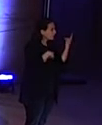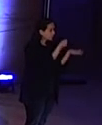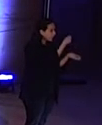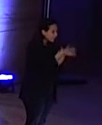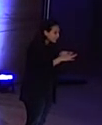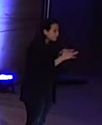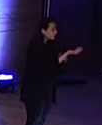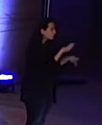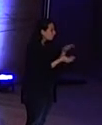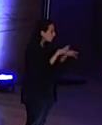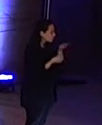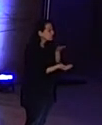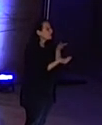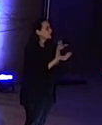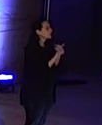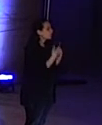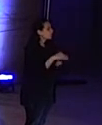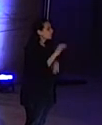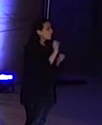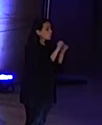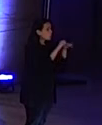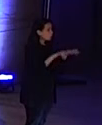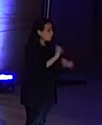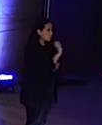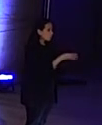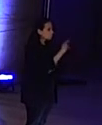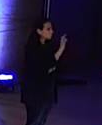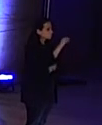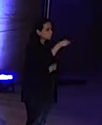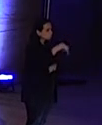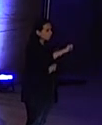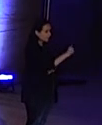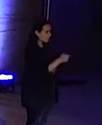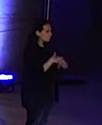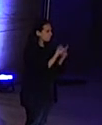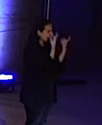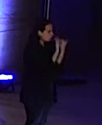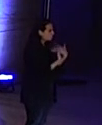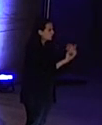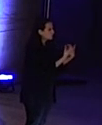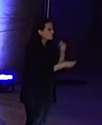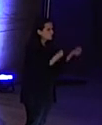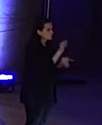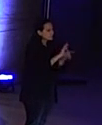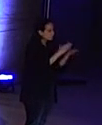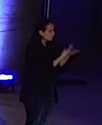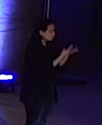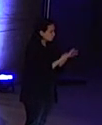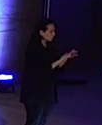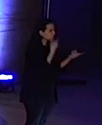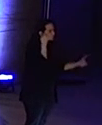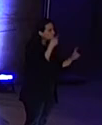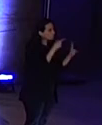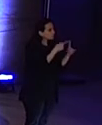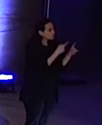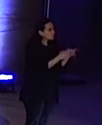gratuitas, cooperativas y voluntarias del Club Sonia para el alumnado, se aporta contenido añadido a los servicios de la escuela, con la intención de